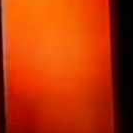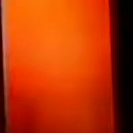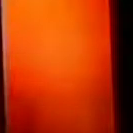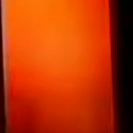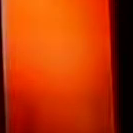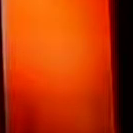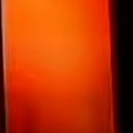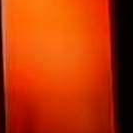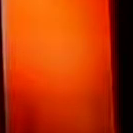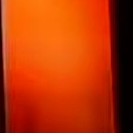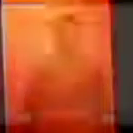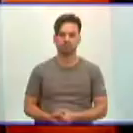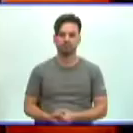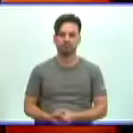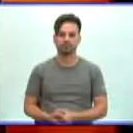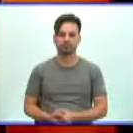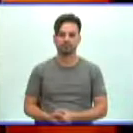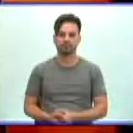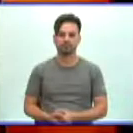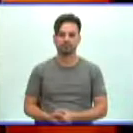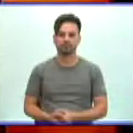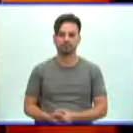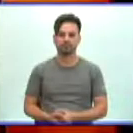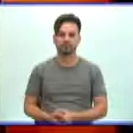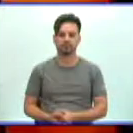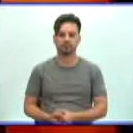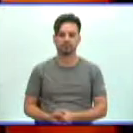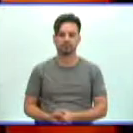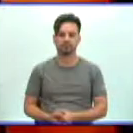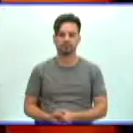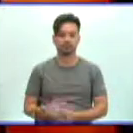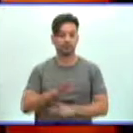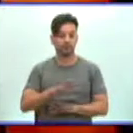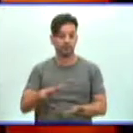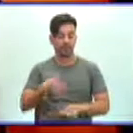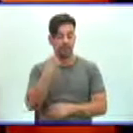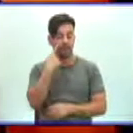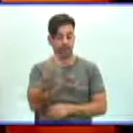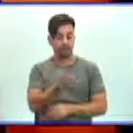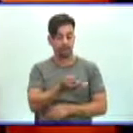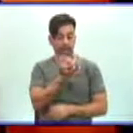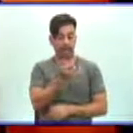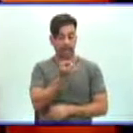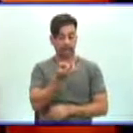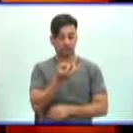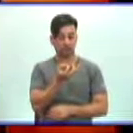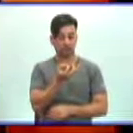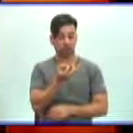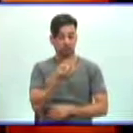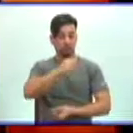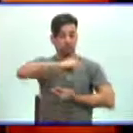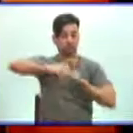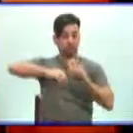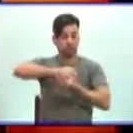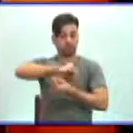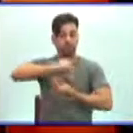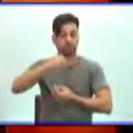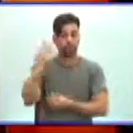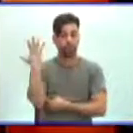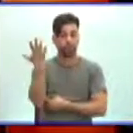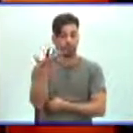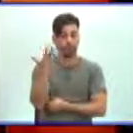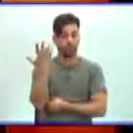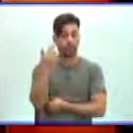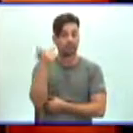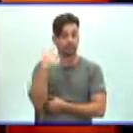Vimos la explicación cómo el relieve también influye y puede modificar el clima de algunas regiones del país, incluso